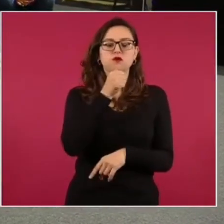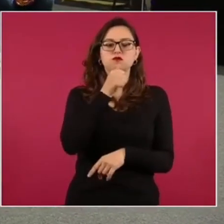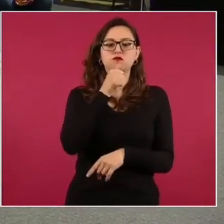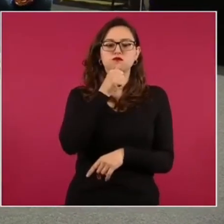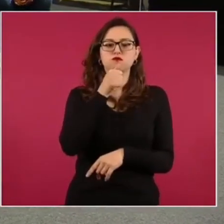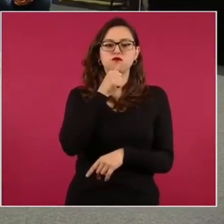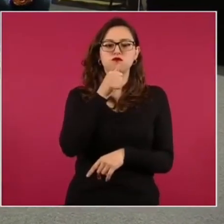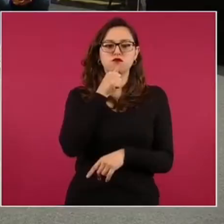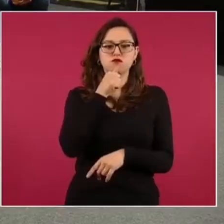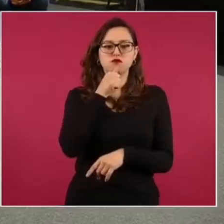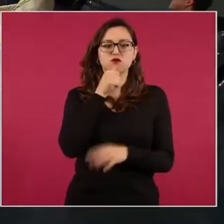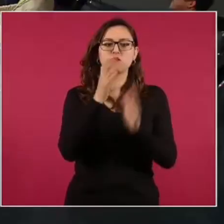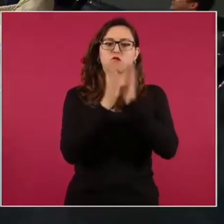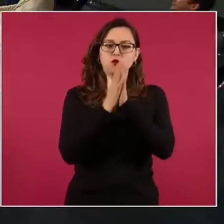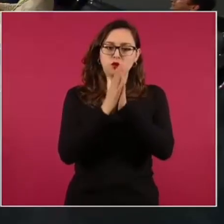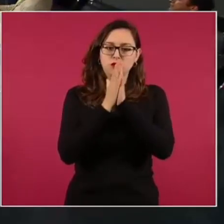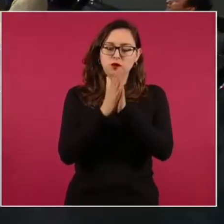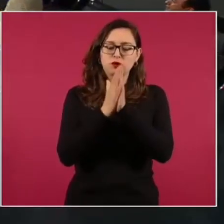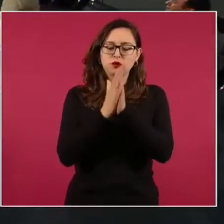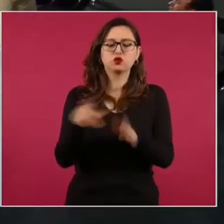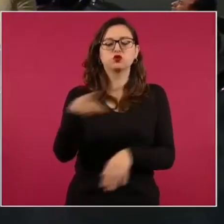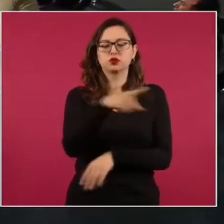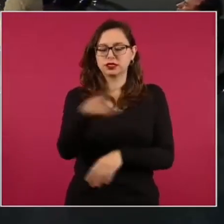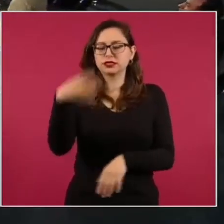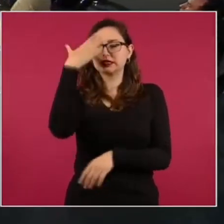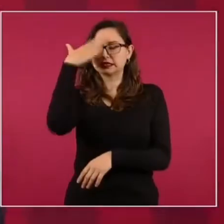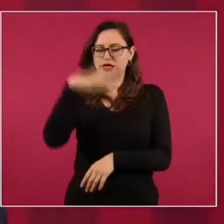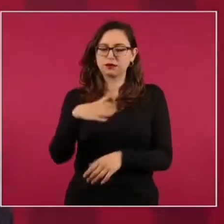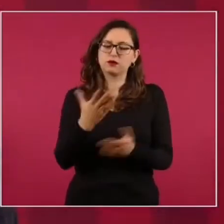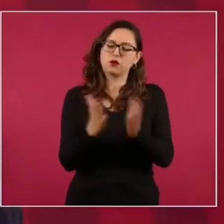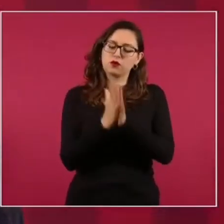ustedes de manera solidaria, fraterna, como son,